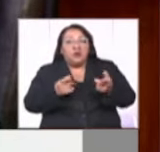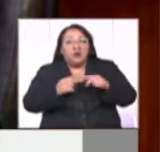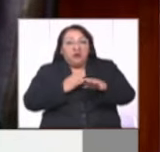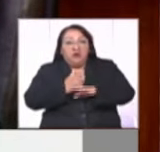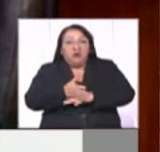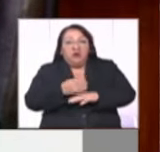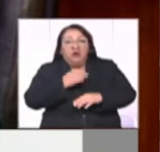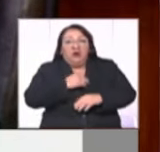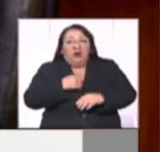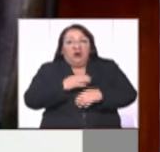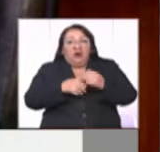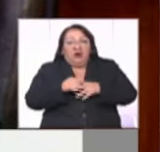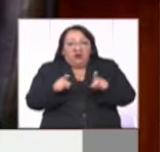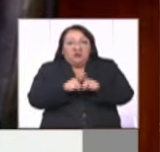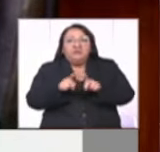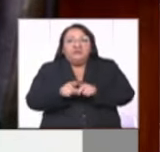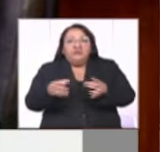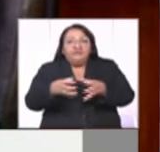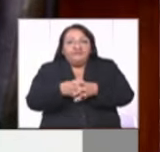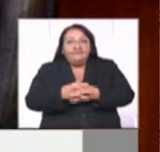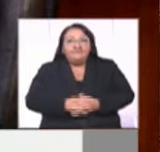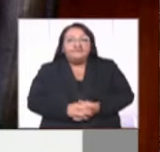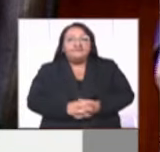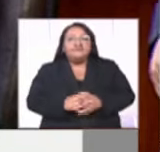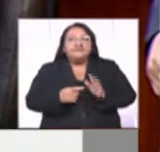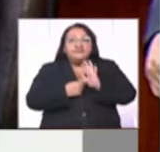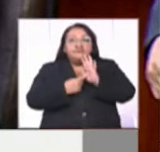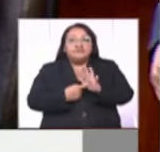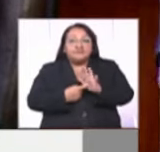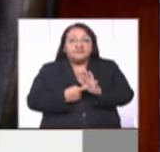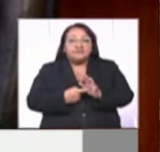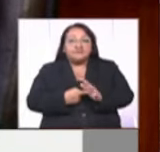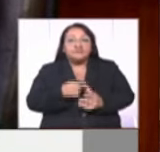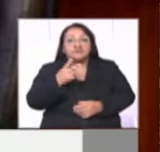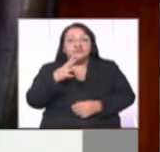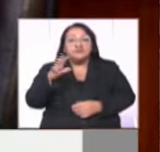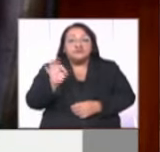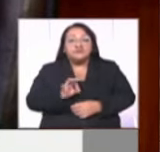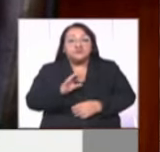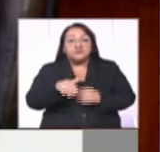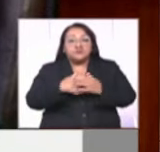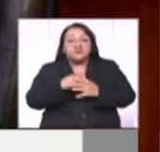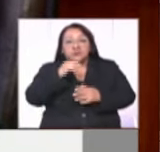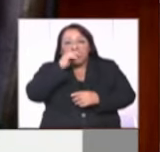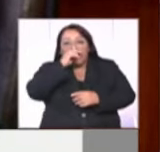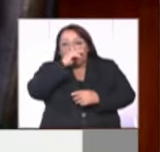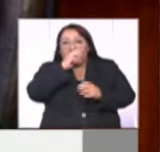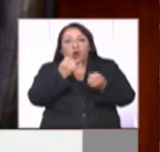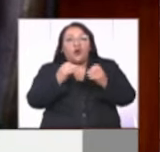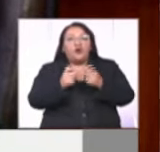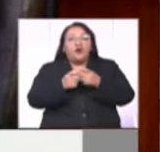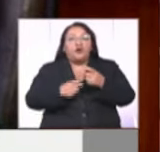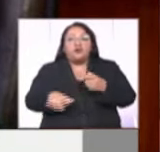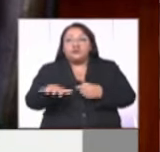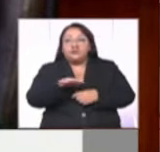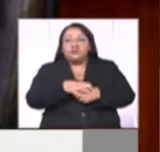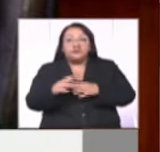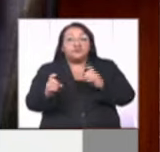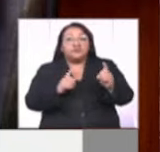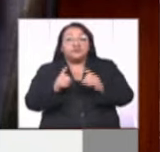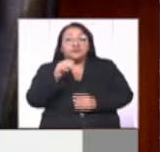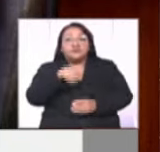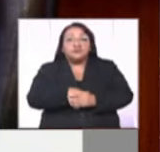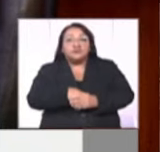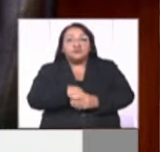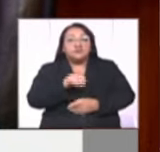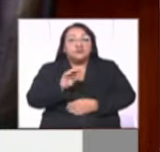ministro por su propia voluntad. La deben presentar no menos del 25% del número legal de congresistas. Se debate y vota